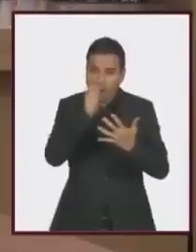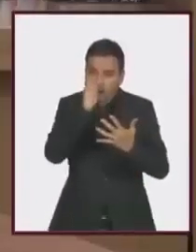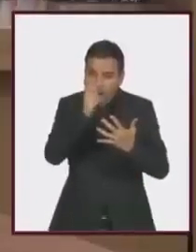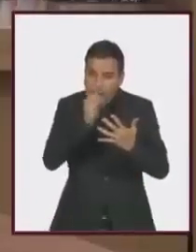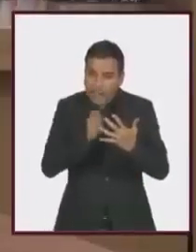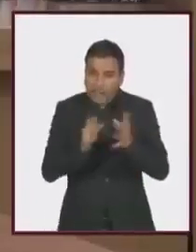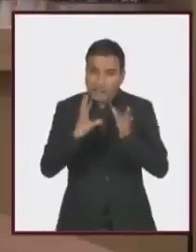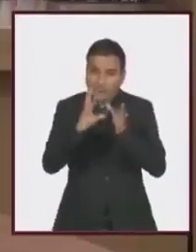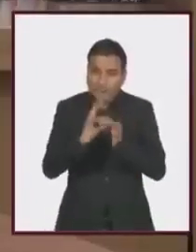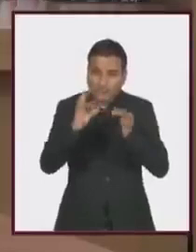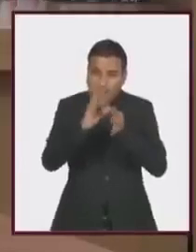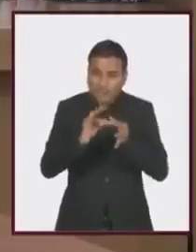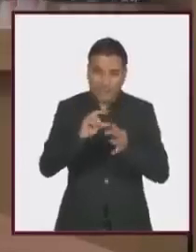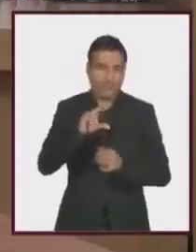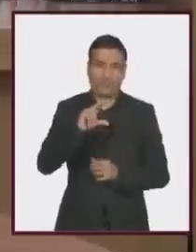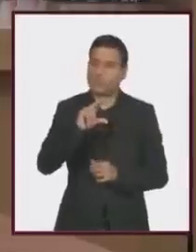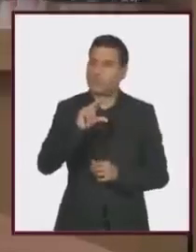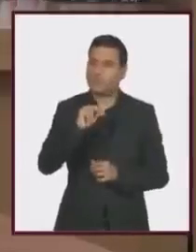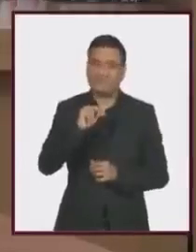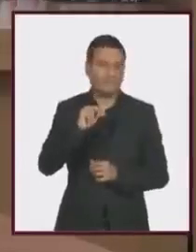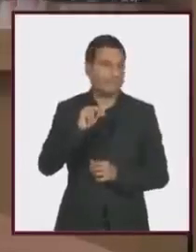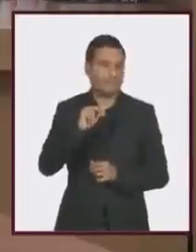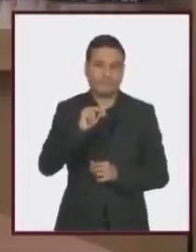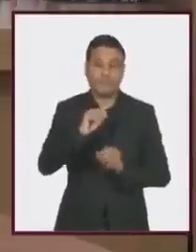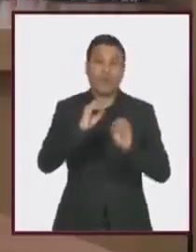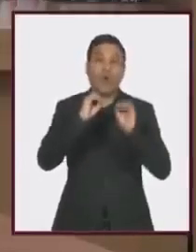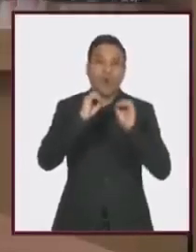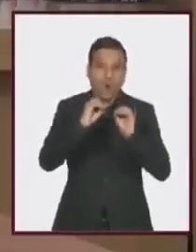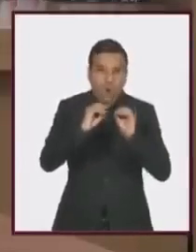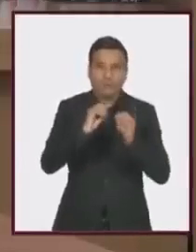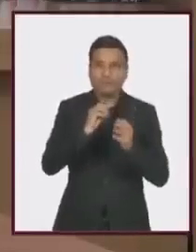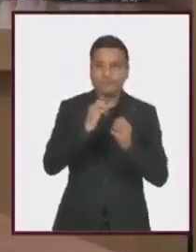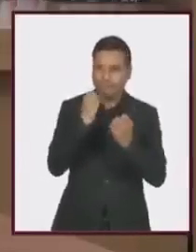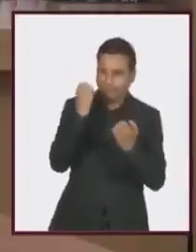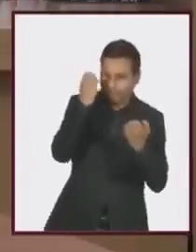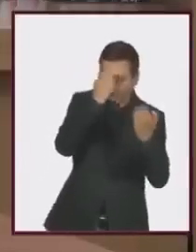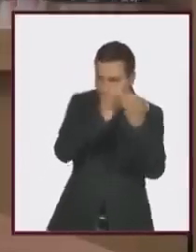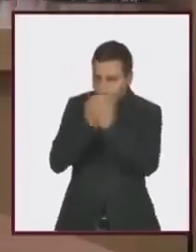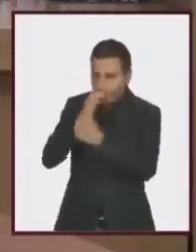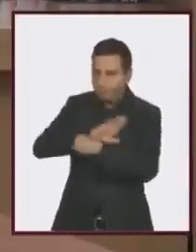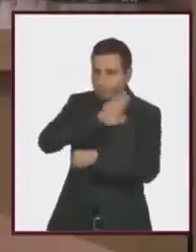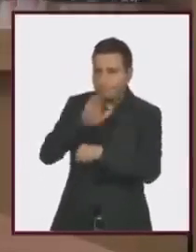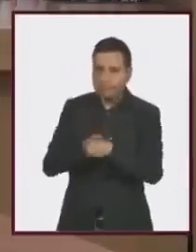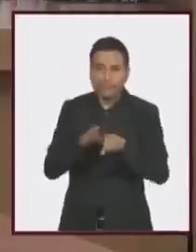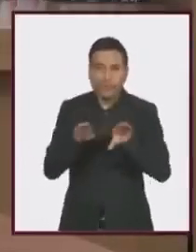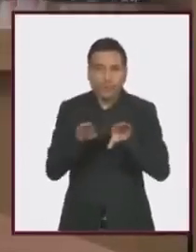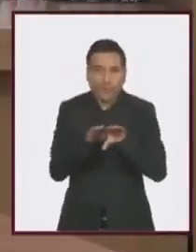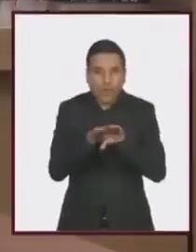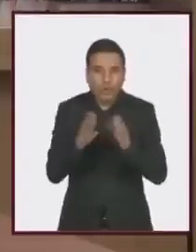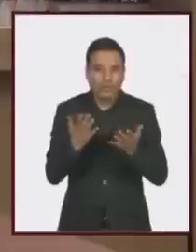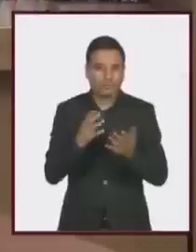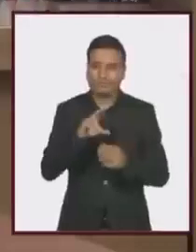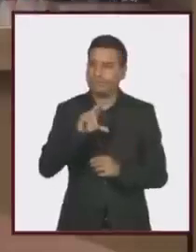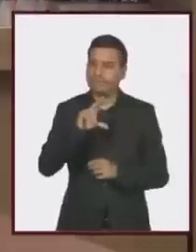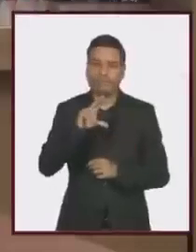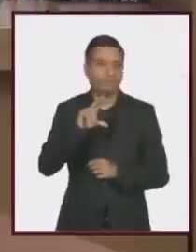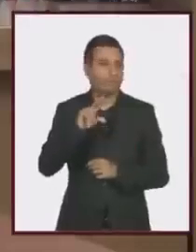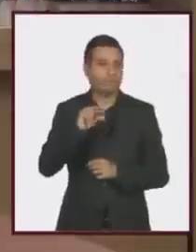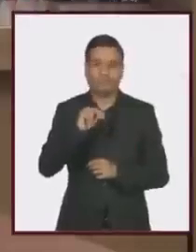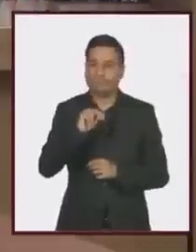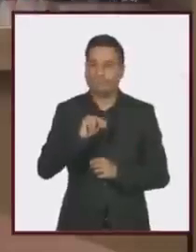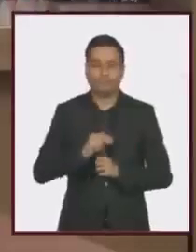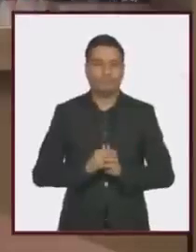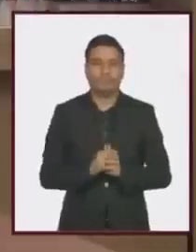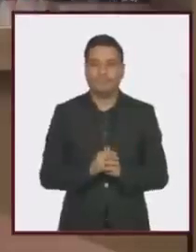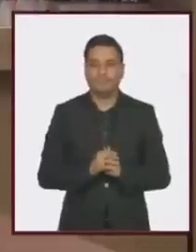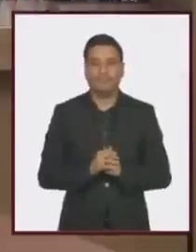evaluación, pues las formas de evaluación formativa que se van a desarrollar a partir de estas actividades de